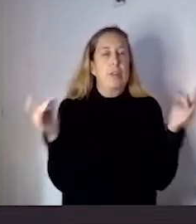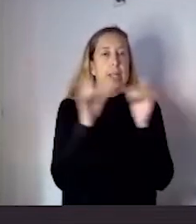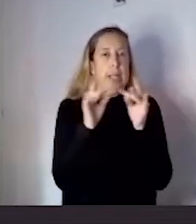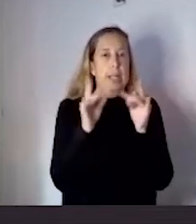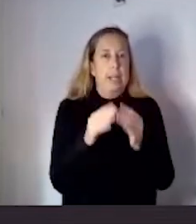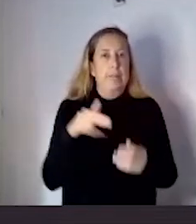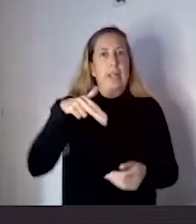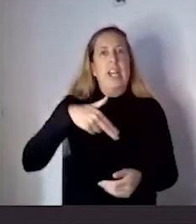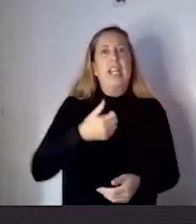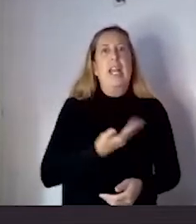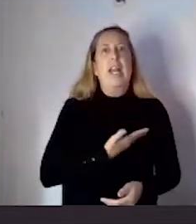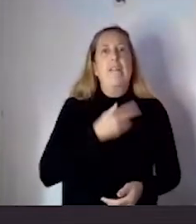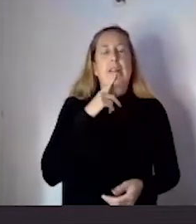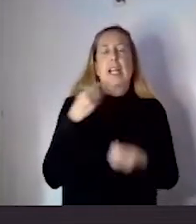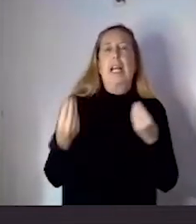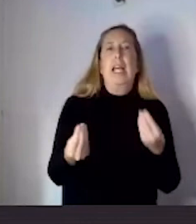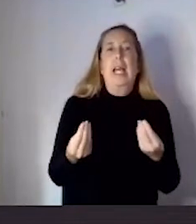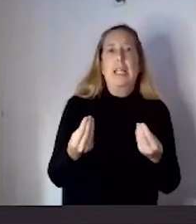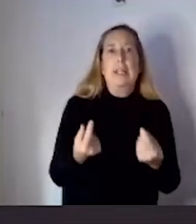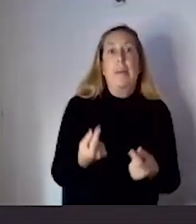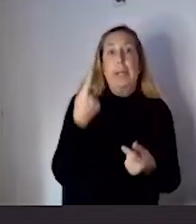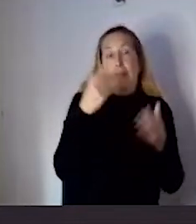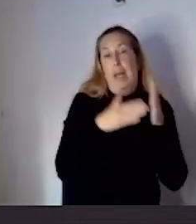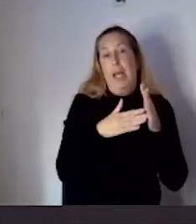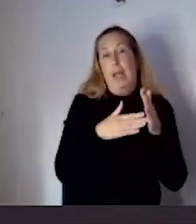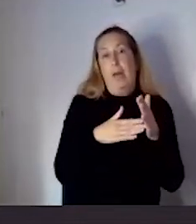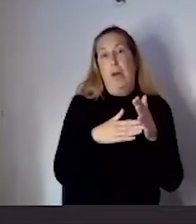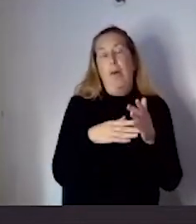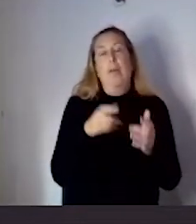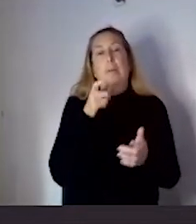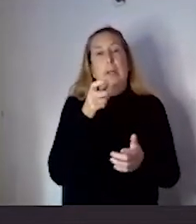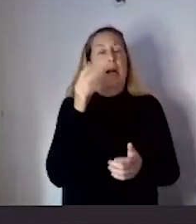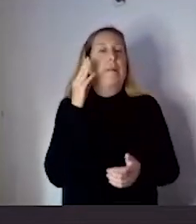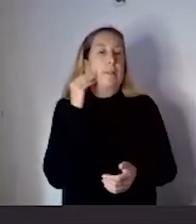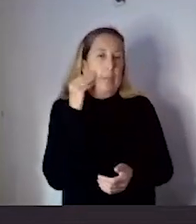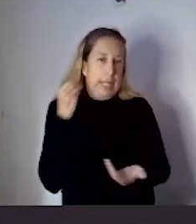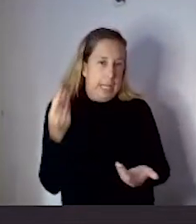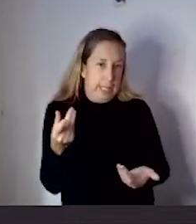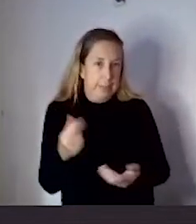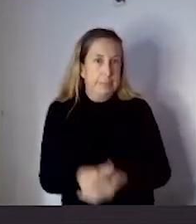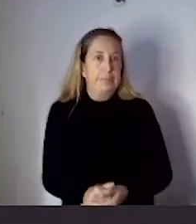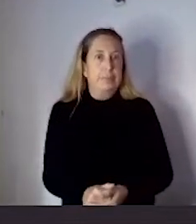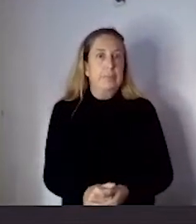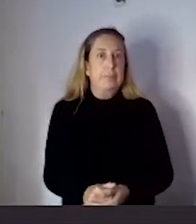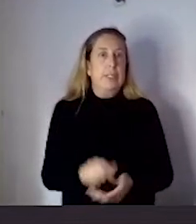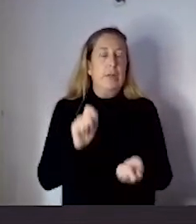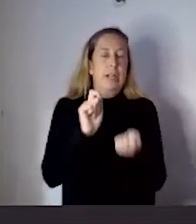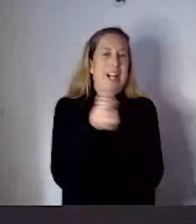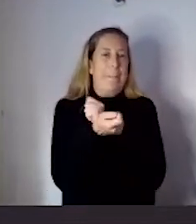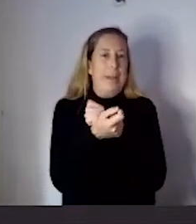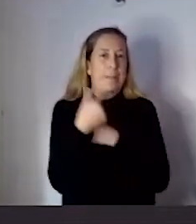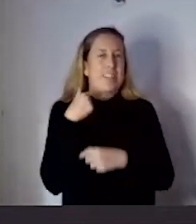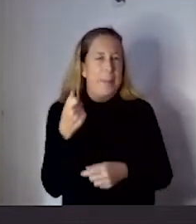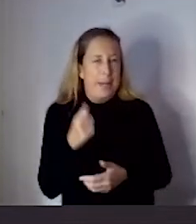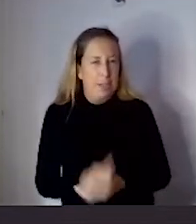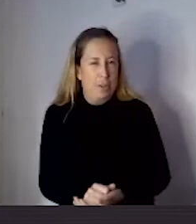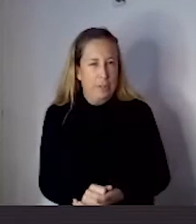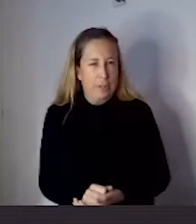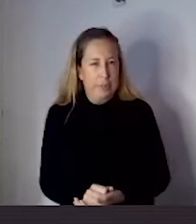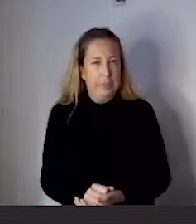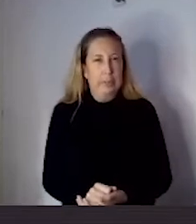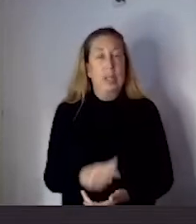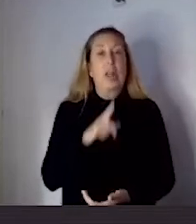bueno primeramente es una palabra en inglés no en fútbol toquen así que pongámoslo en español de un pronto y lo que estamos hablando son